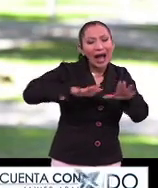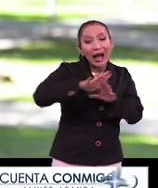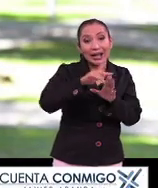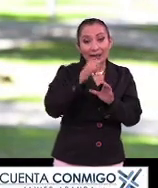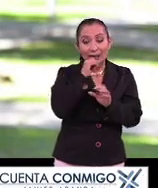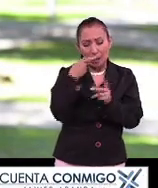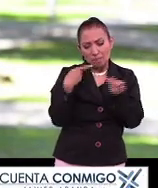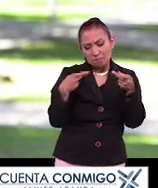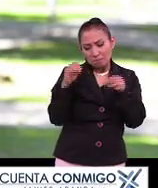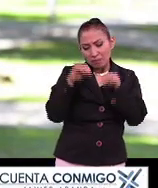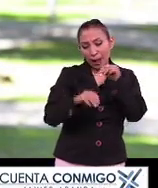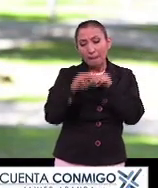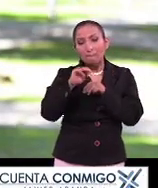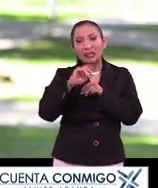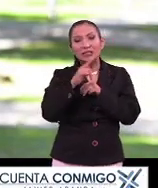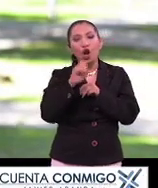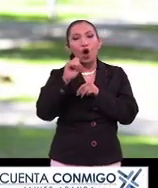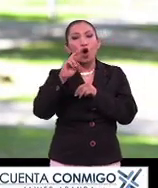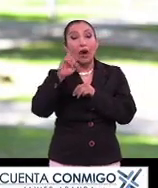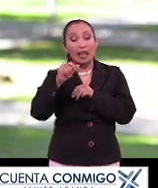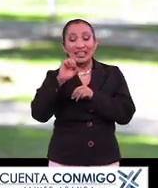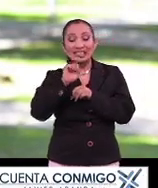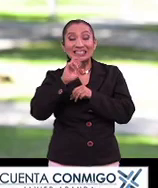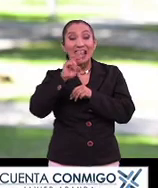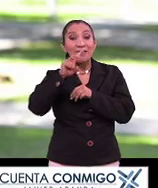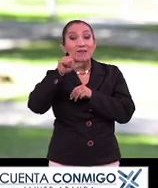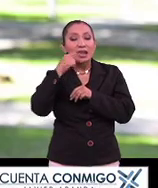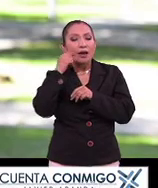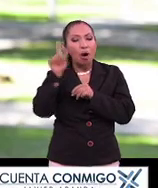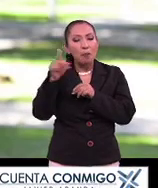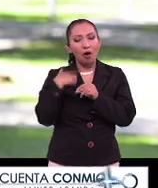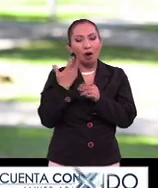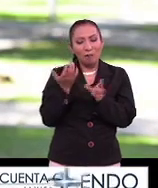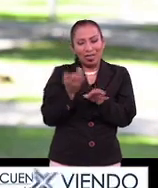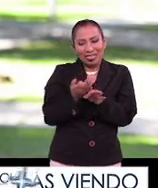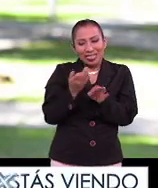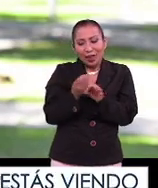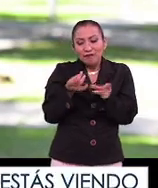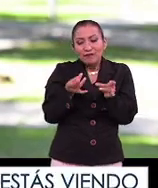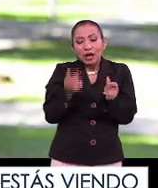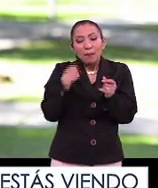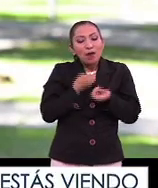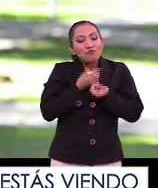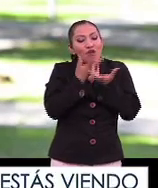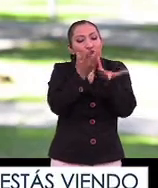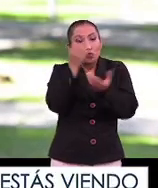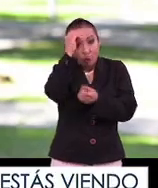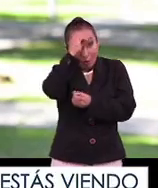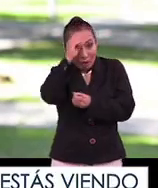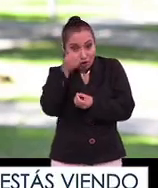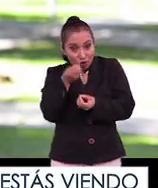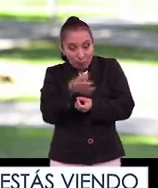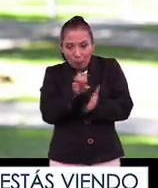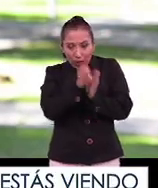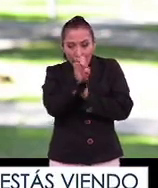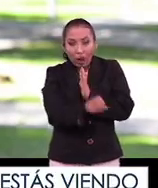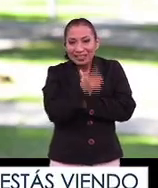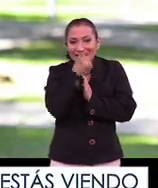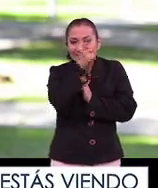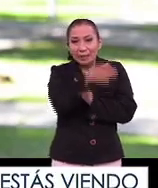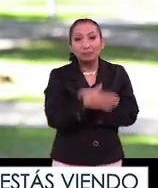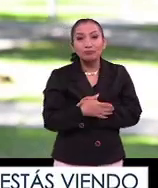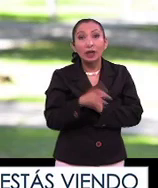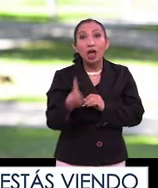también desarrollaron Nietzsche o Cioran. Servín se vale de un humor fino para expresarnos su pensamiento. Por ejemplo,